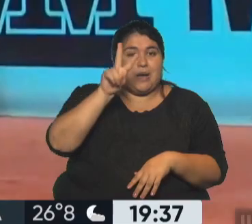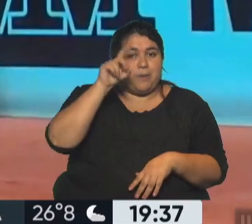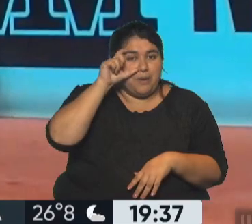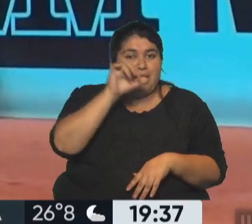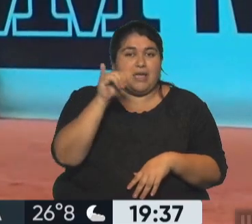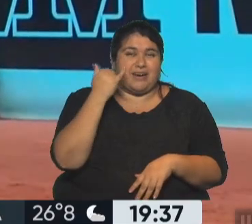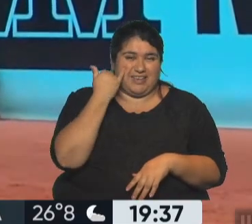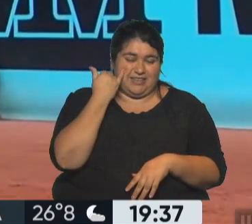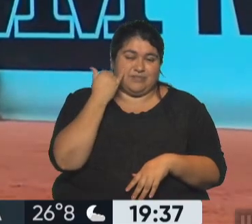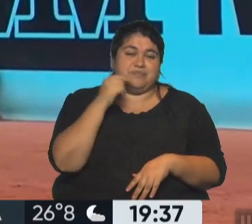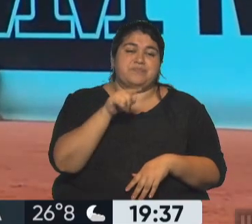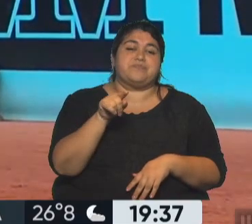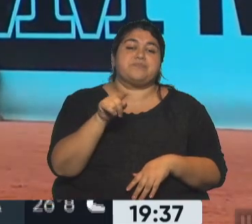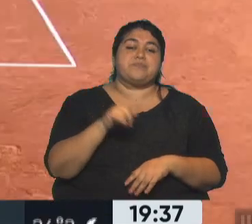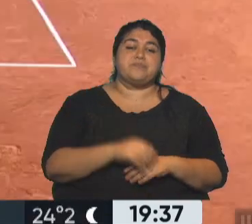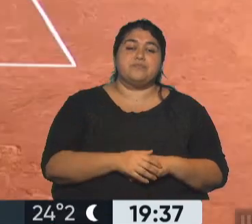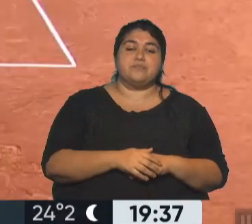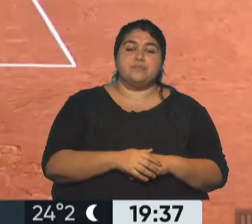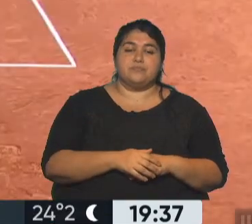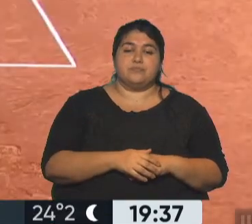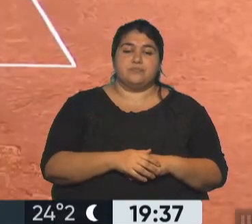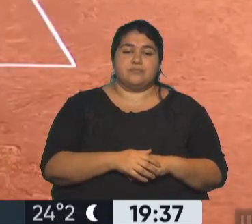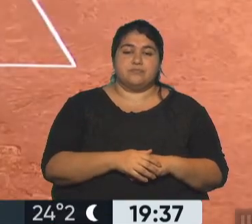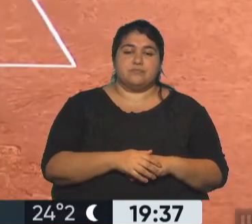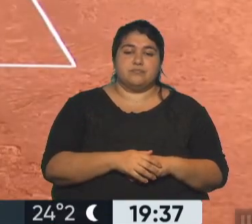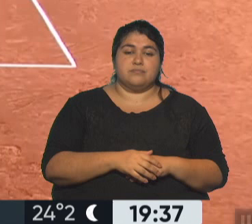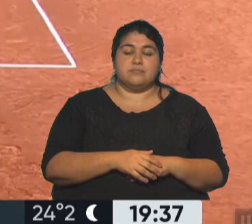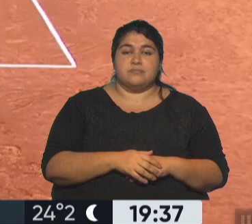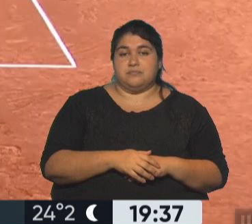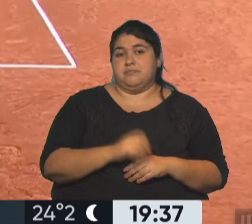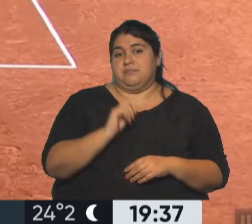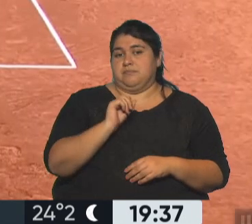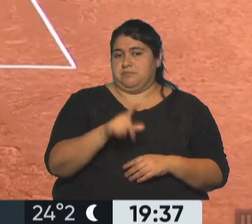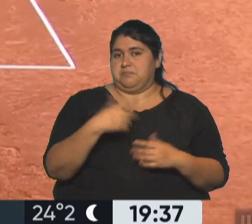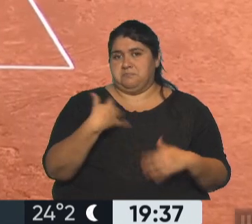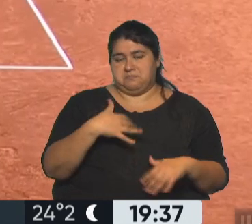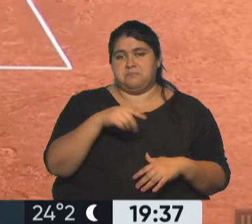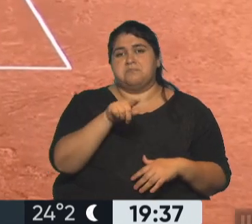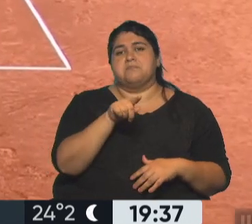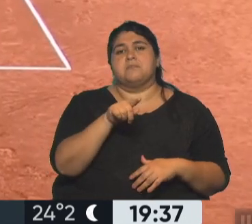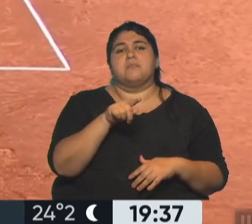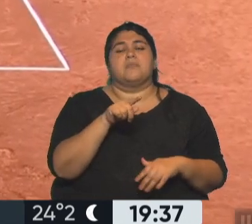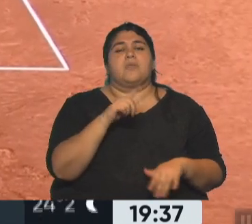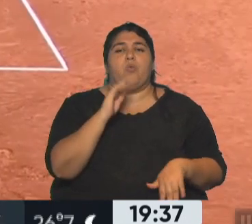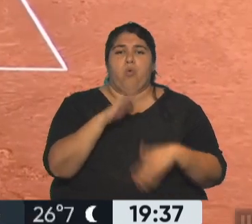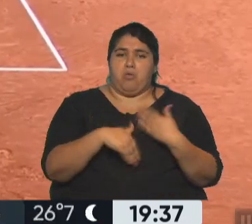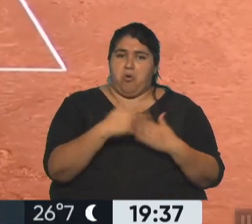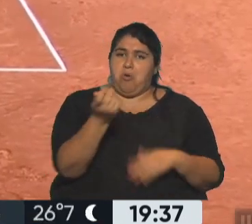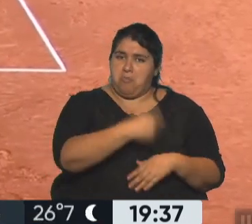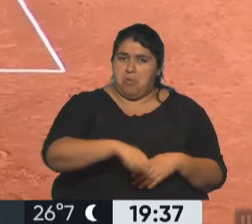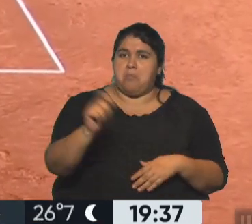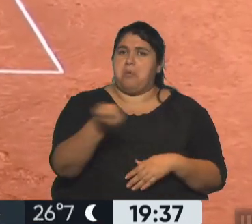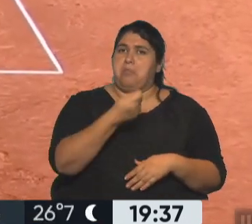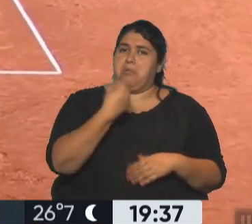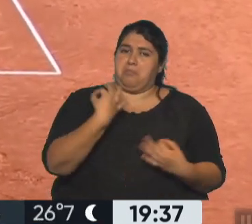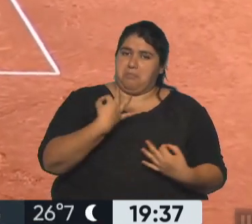todo el tenis de la caja mágica con Tomás Echeverri. Claro, es sangre nueva. Está bueno que tengan esas idas,